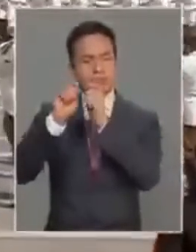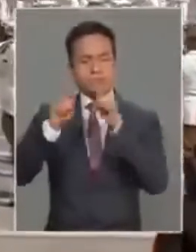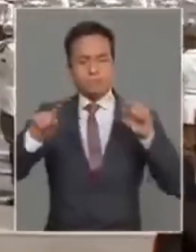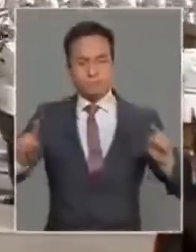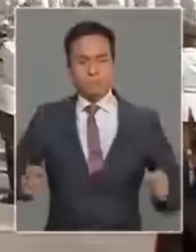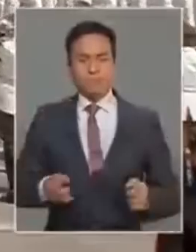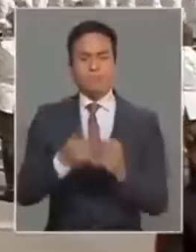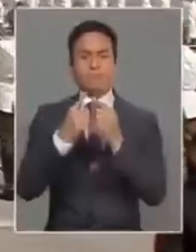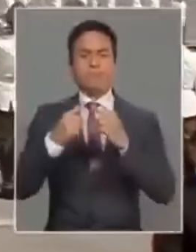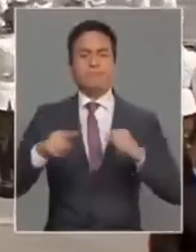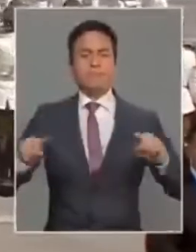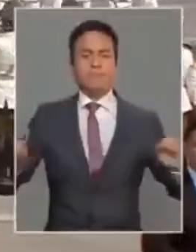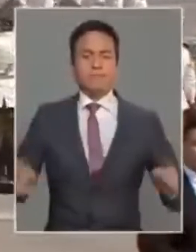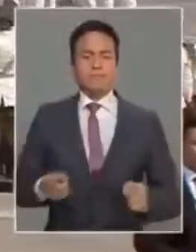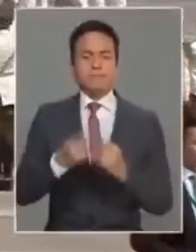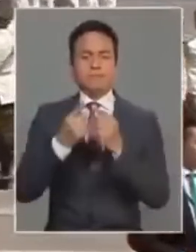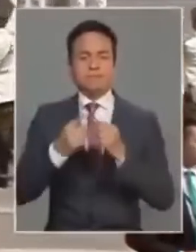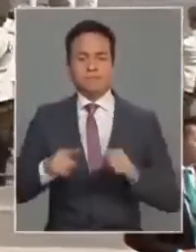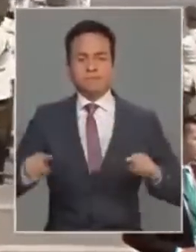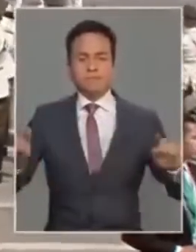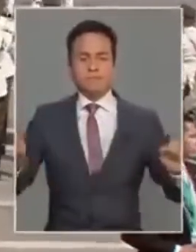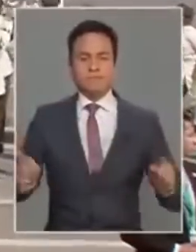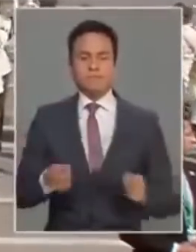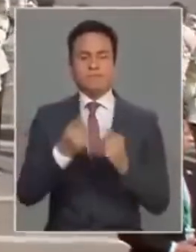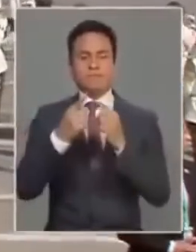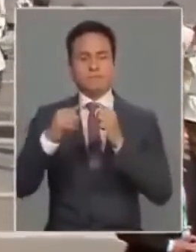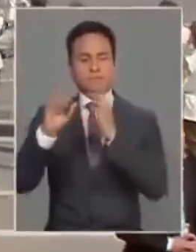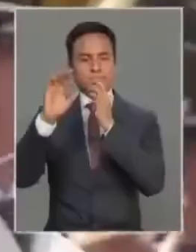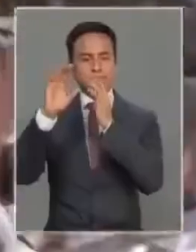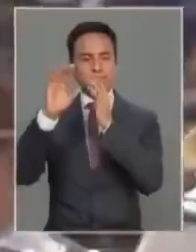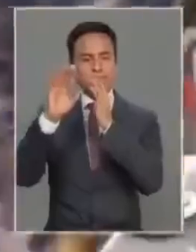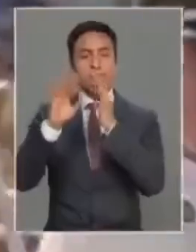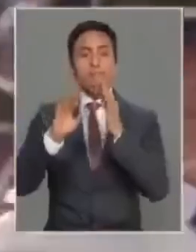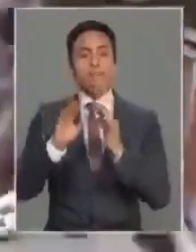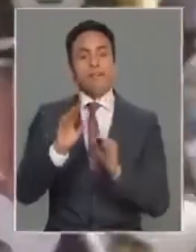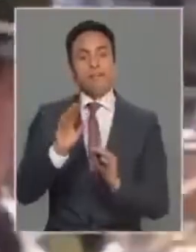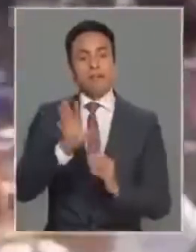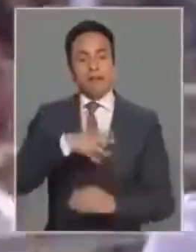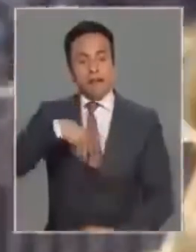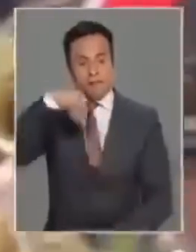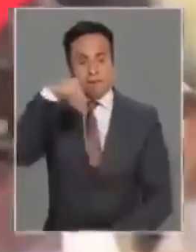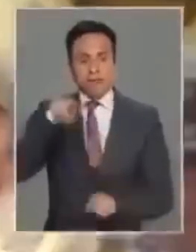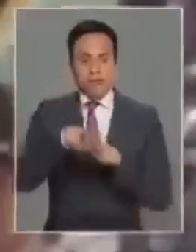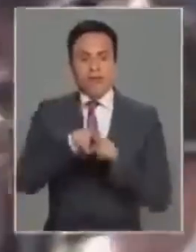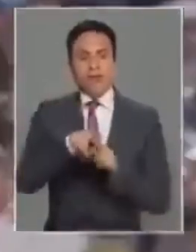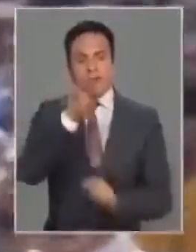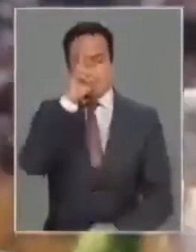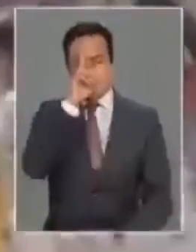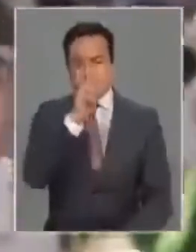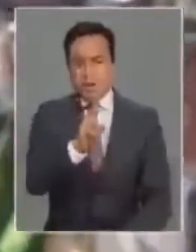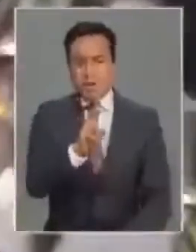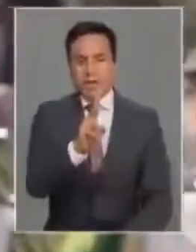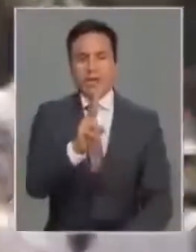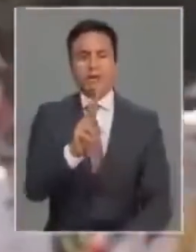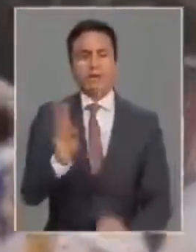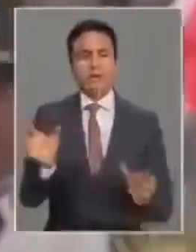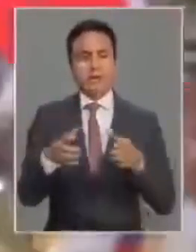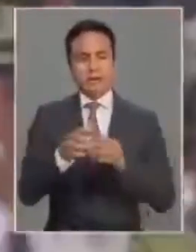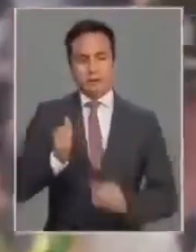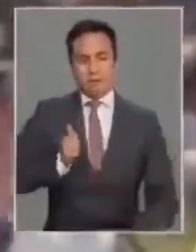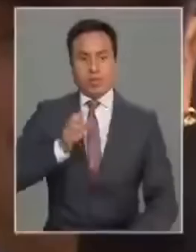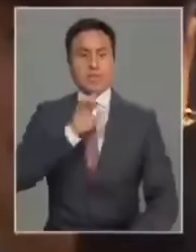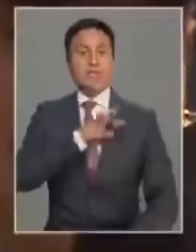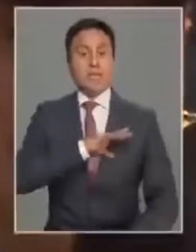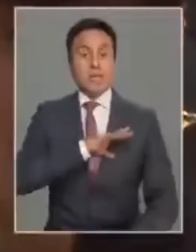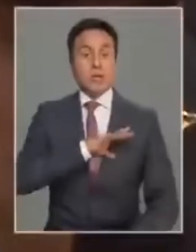Muy bonito desfile. Y antes de irse el video, por favor, déjennos un comentario en la parte de abajo. Si nos quieren recomendar algún video, recomiéndennos. Y también dejen